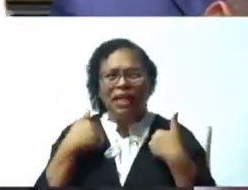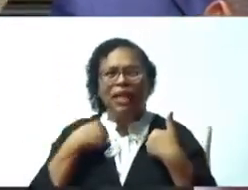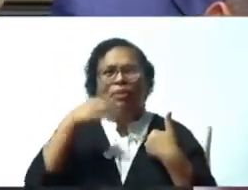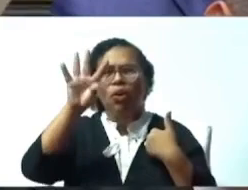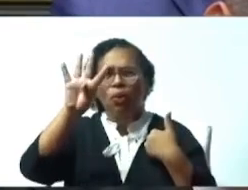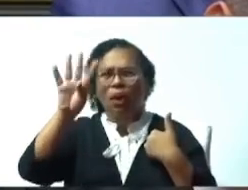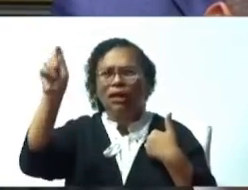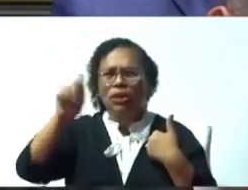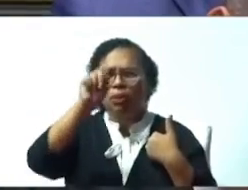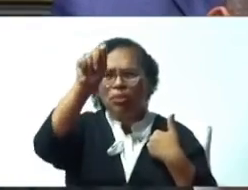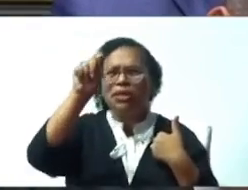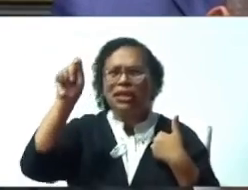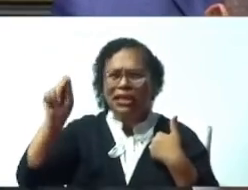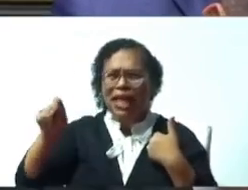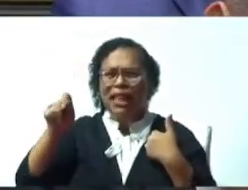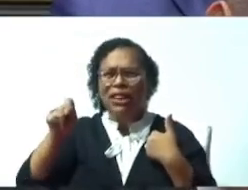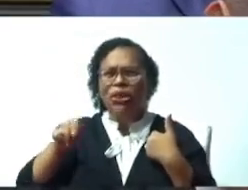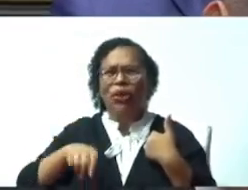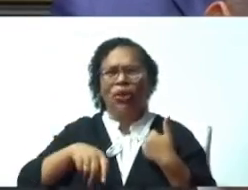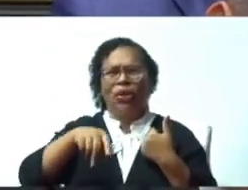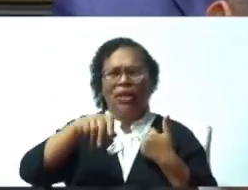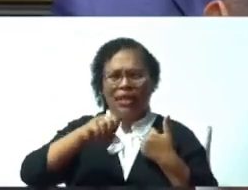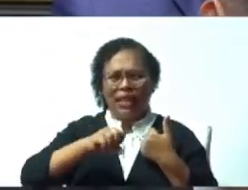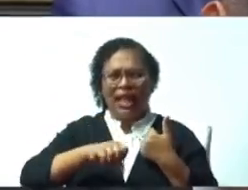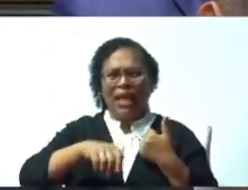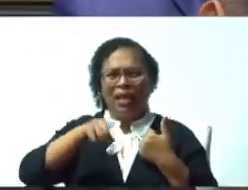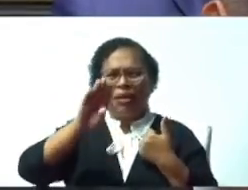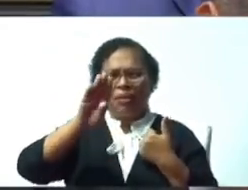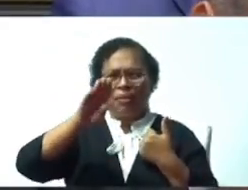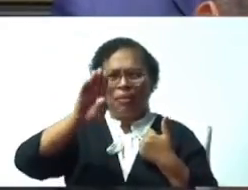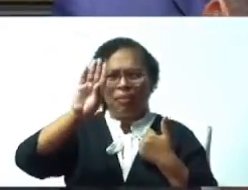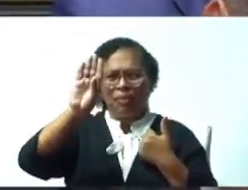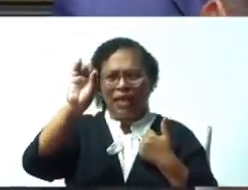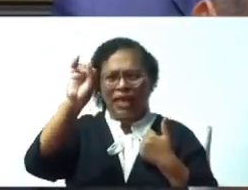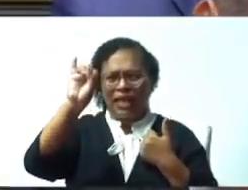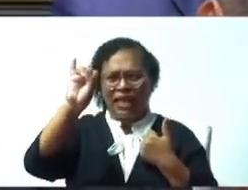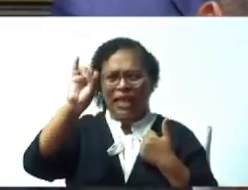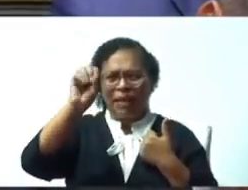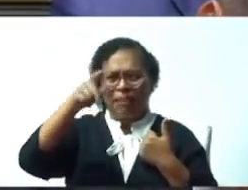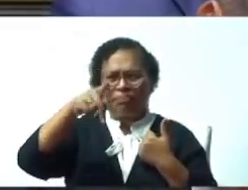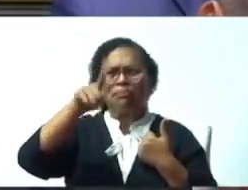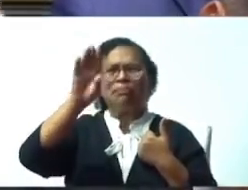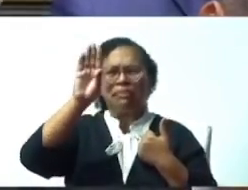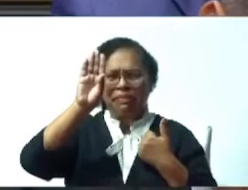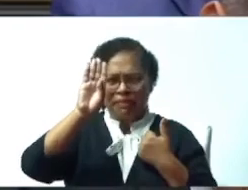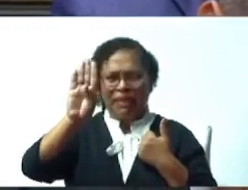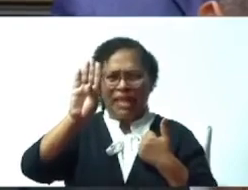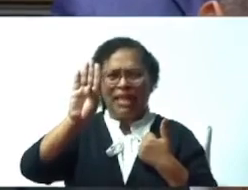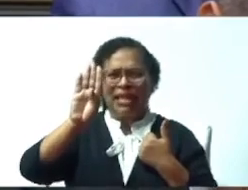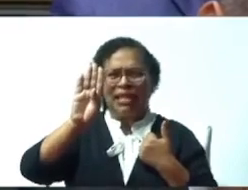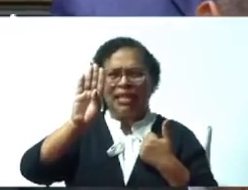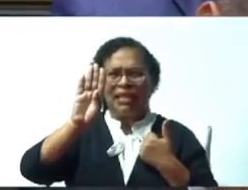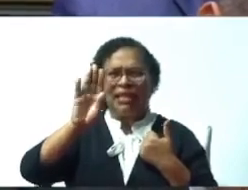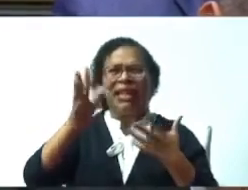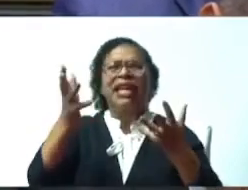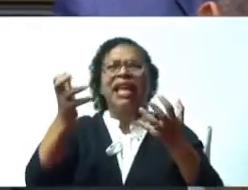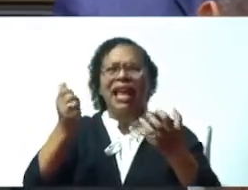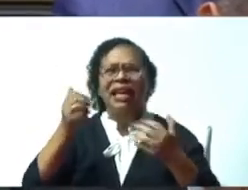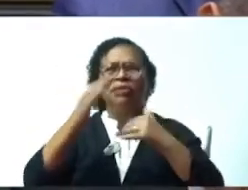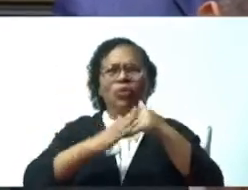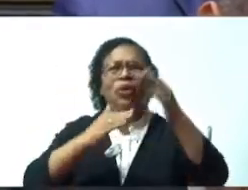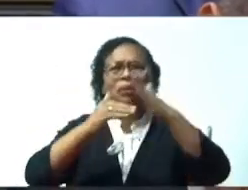educación, que esos recursos se destinen, por favor, a construirle una escuela primaria de alto nivel